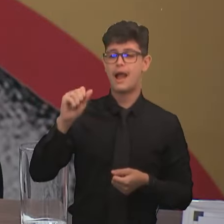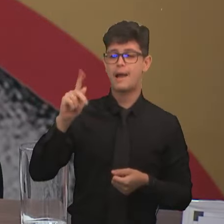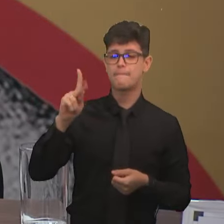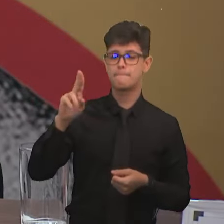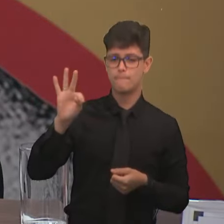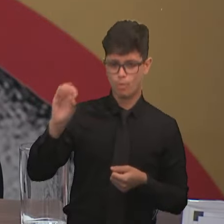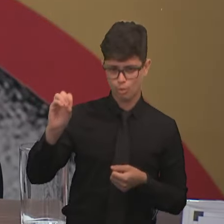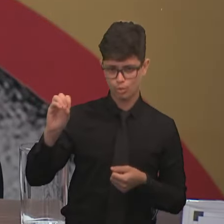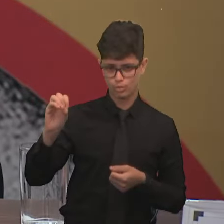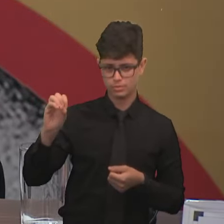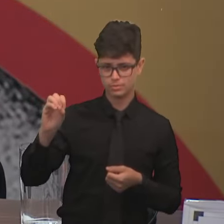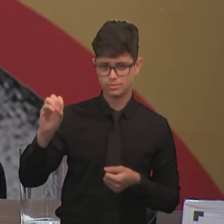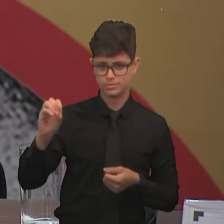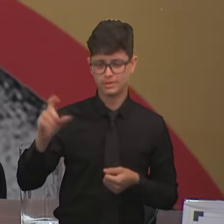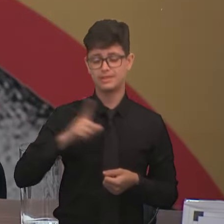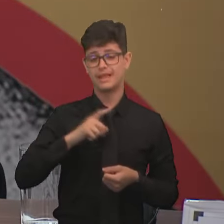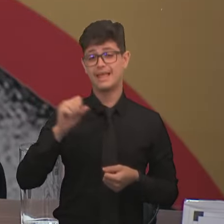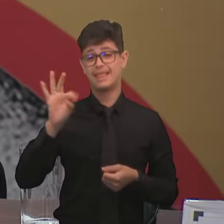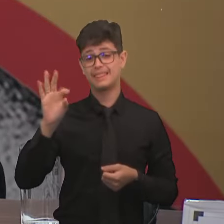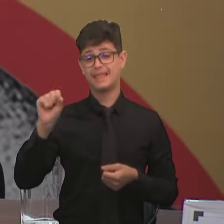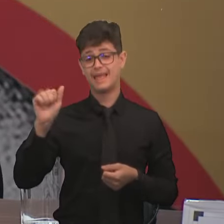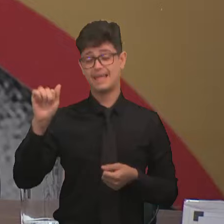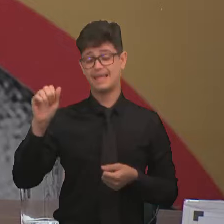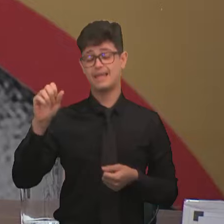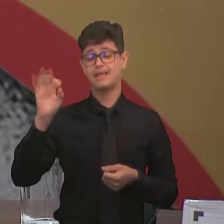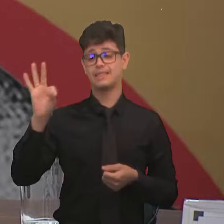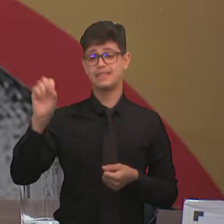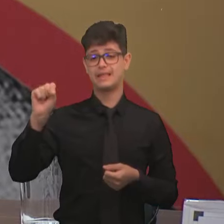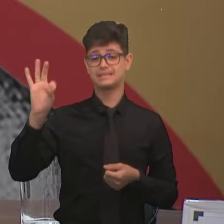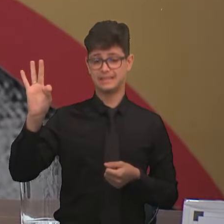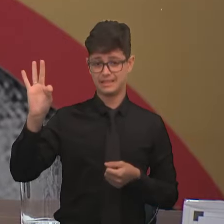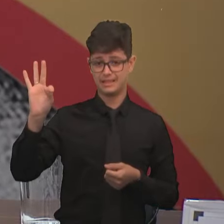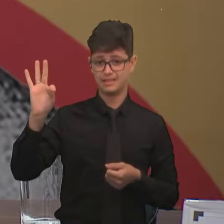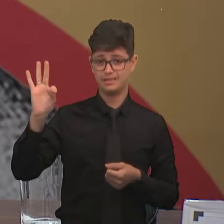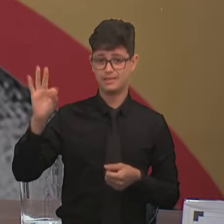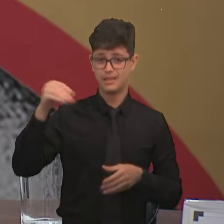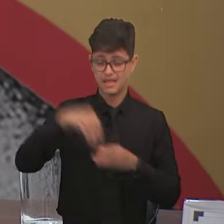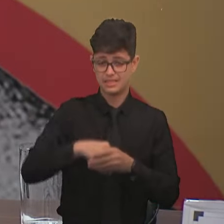ministro Caputo. Quizás salga una liminar